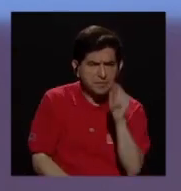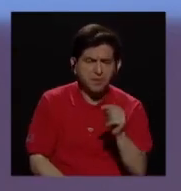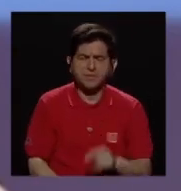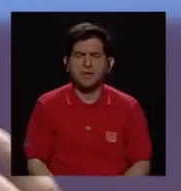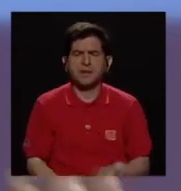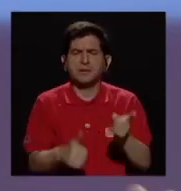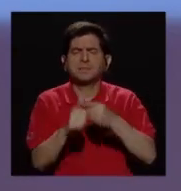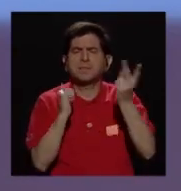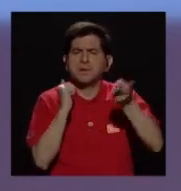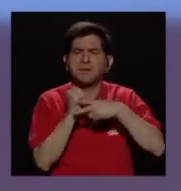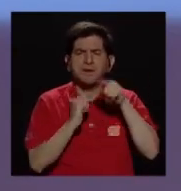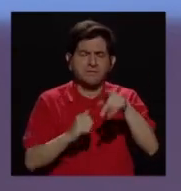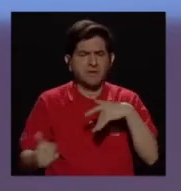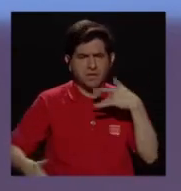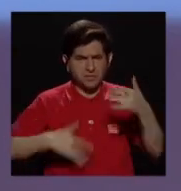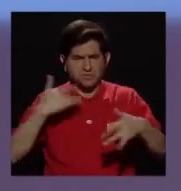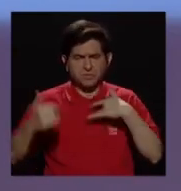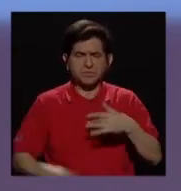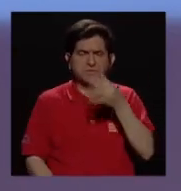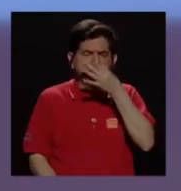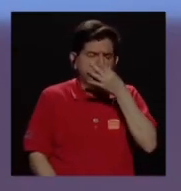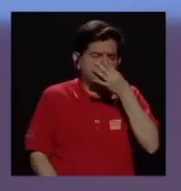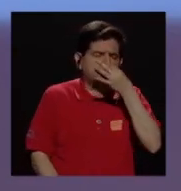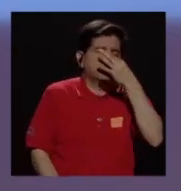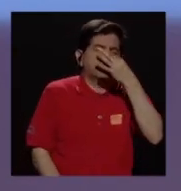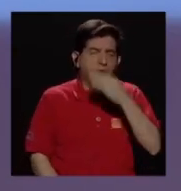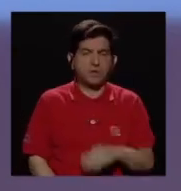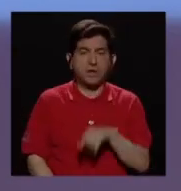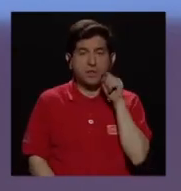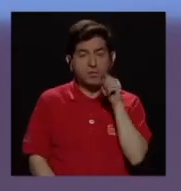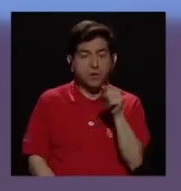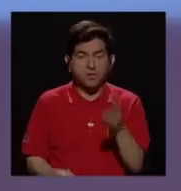fue la primera vez que te sentiste enamorada o enamorada o